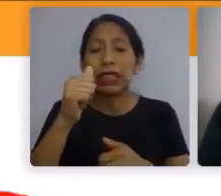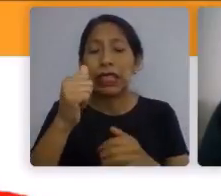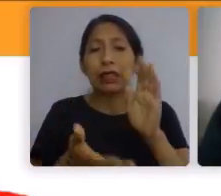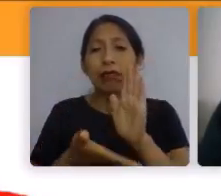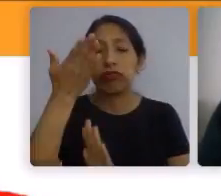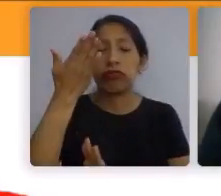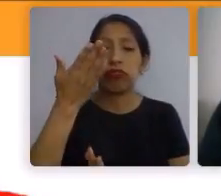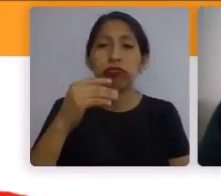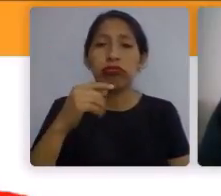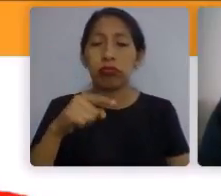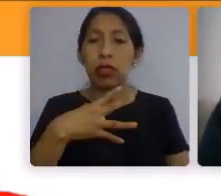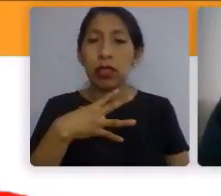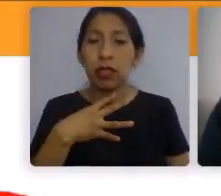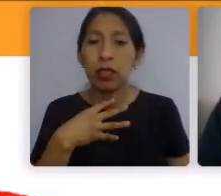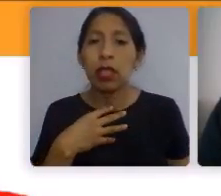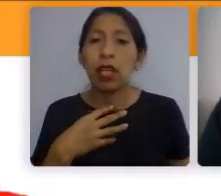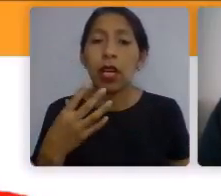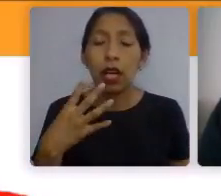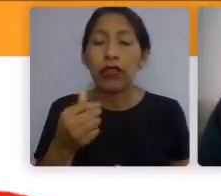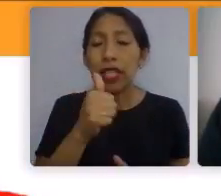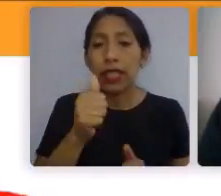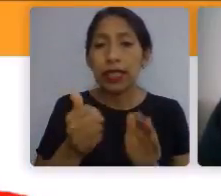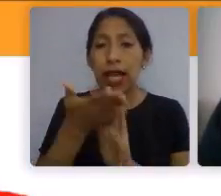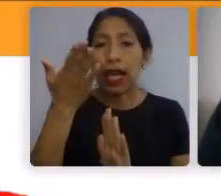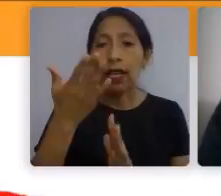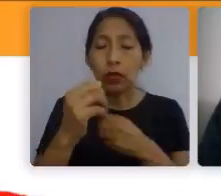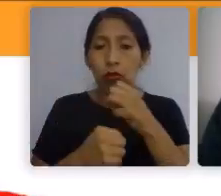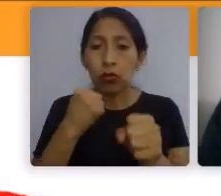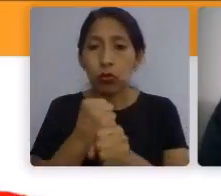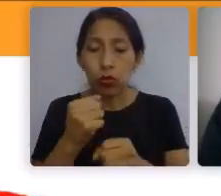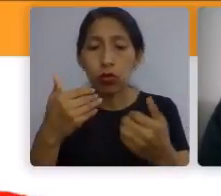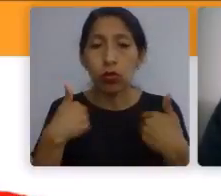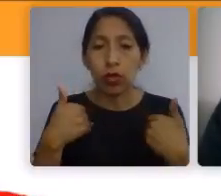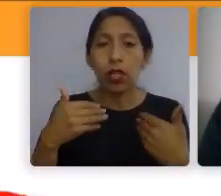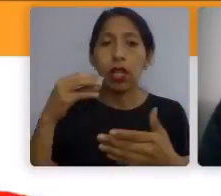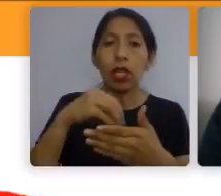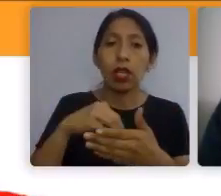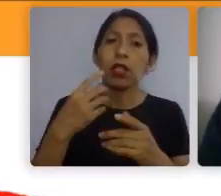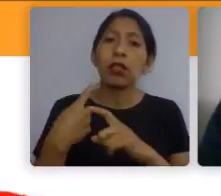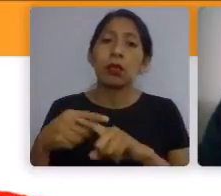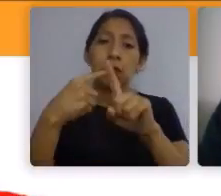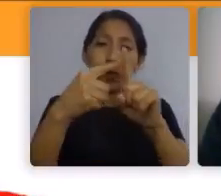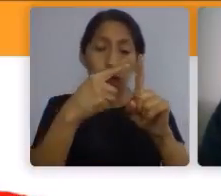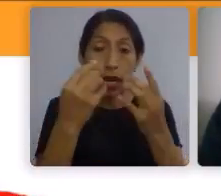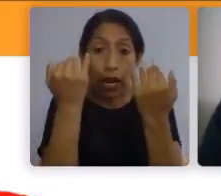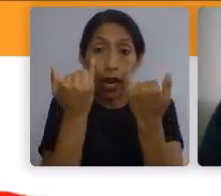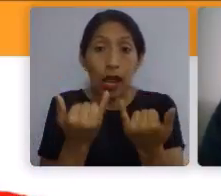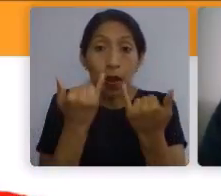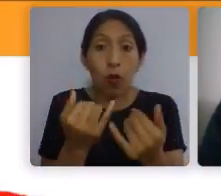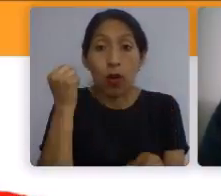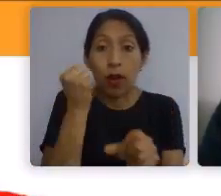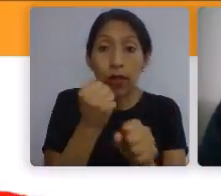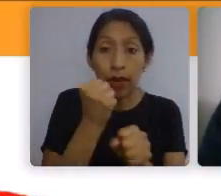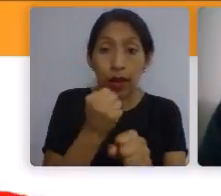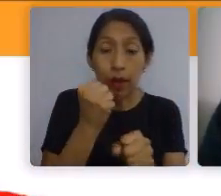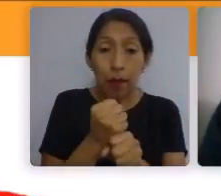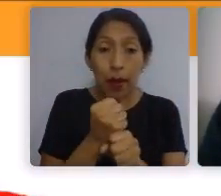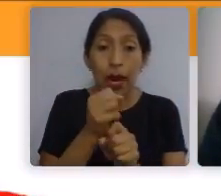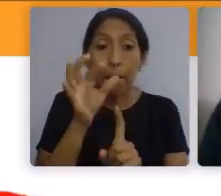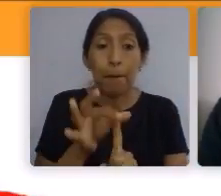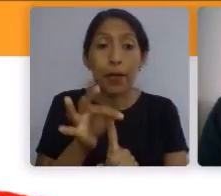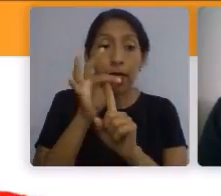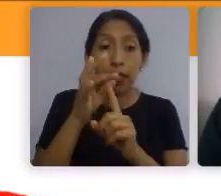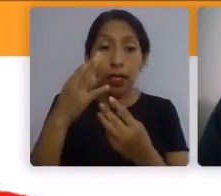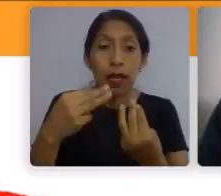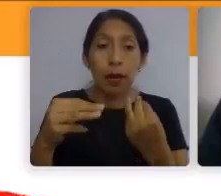marketing relacionadas al mercado alemán dentro de instituciones privadas y gubernamentales. Actualmente desempeña la función de especialista de mercado